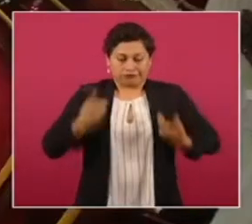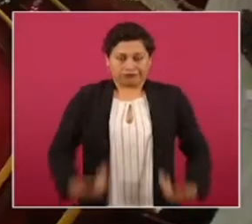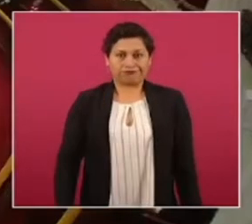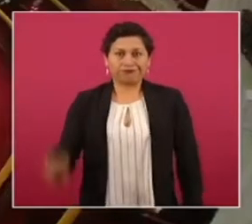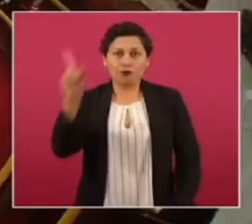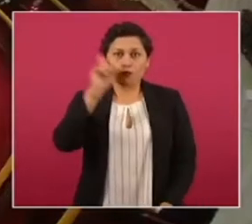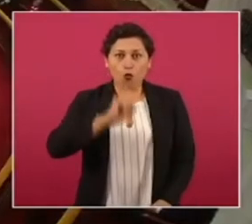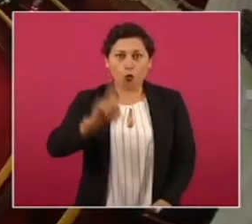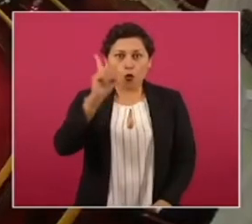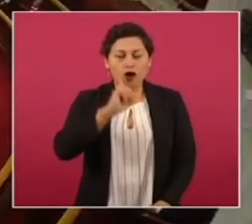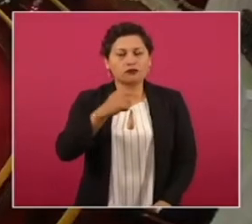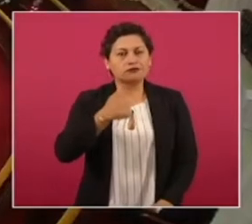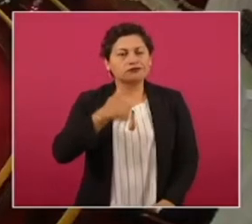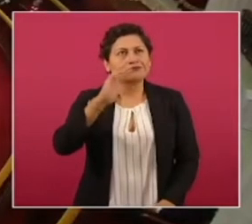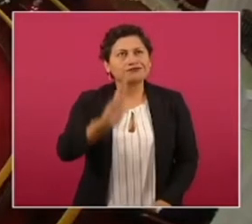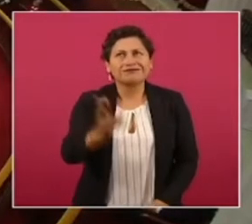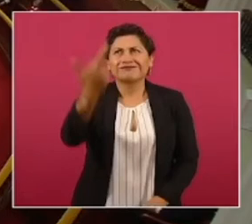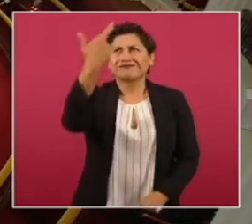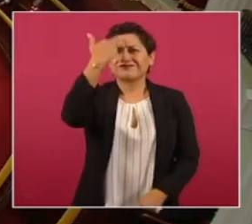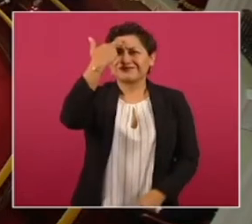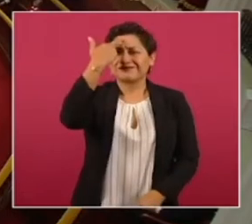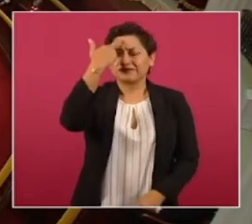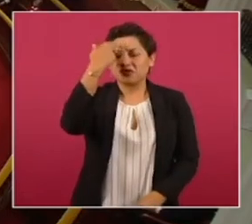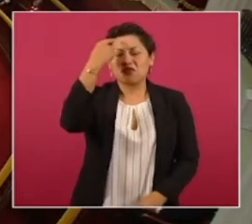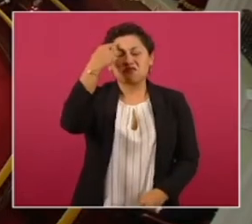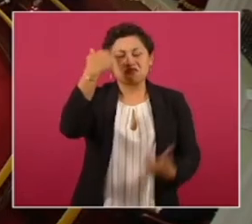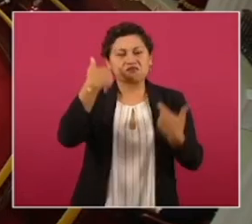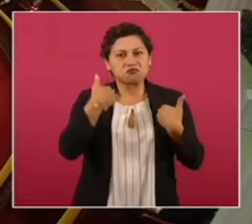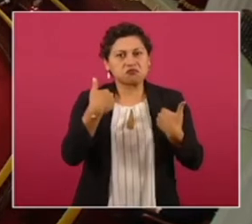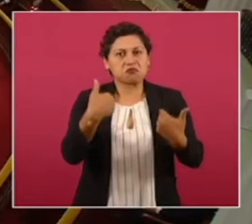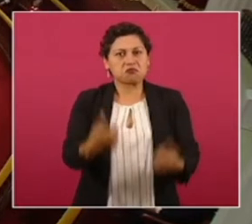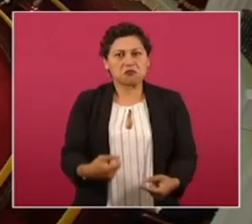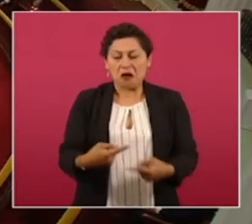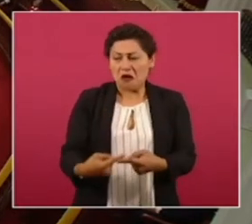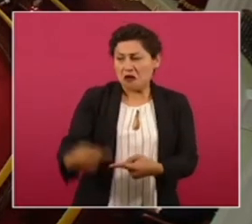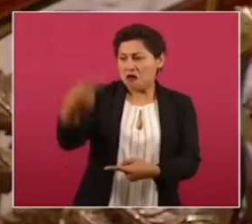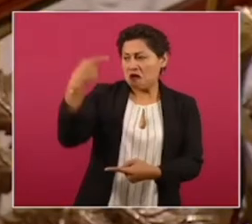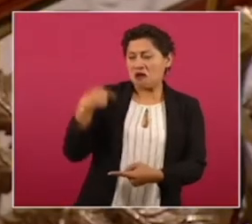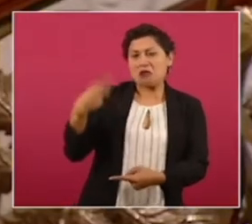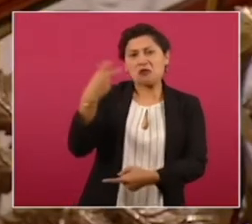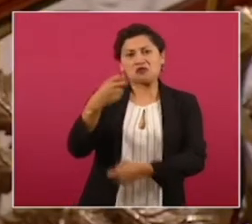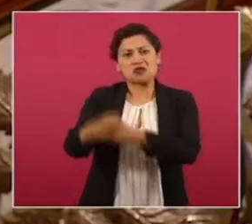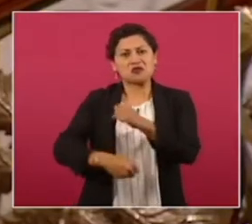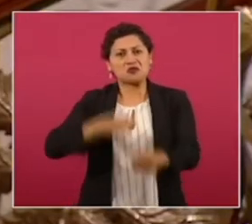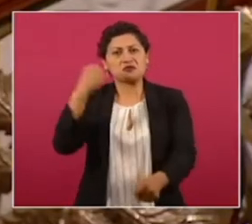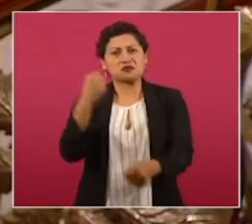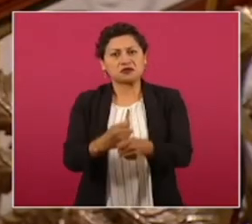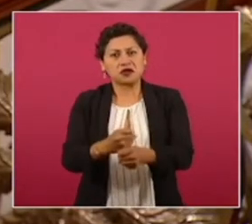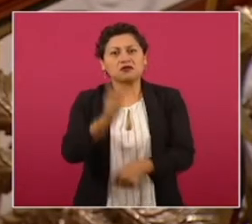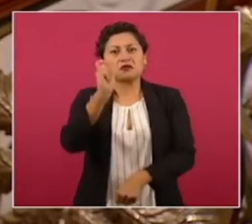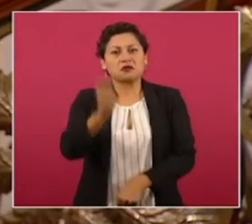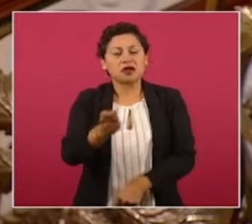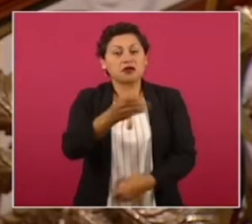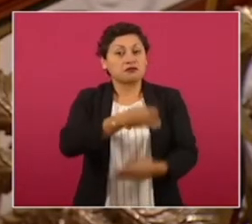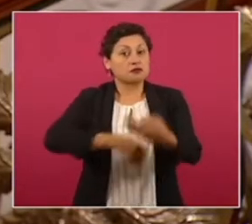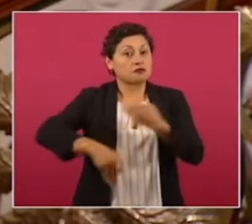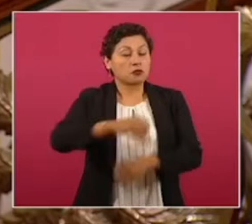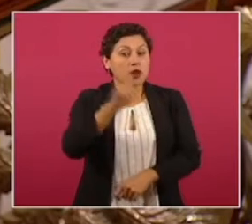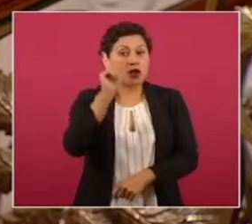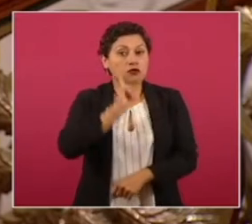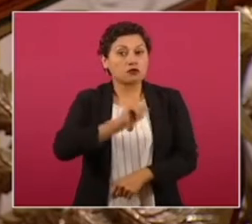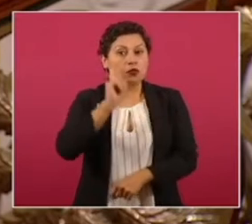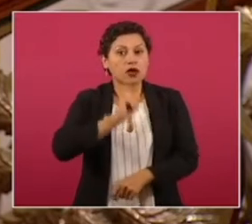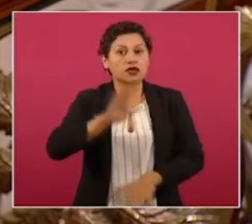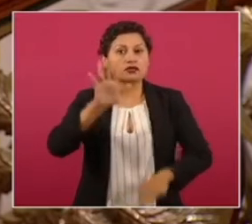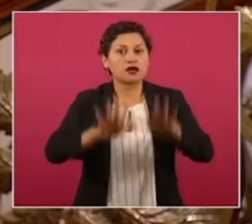hacer conciencia de que hace 2 siglos las mujeres no podíamos ni siquiera entrar